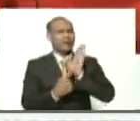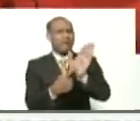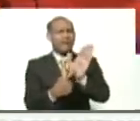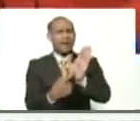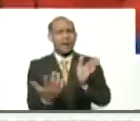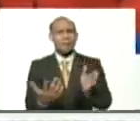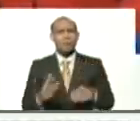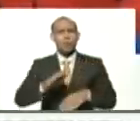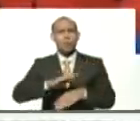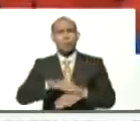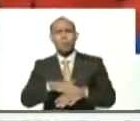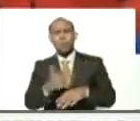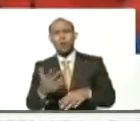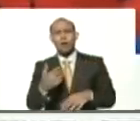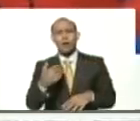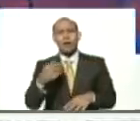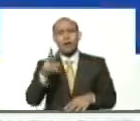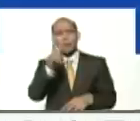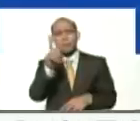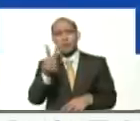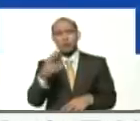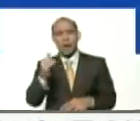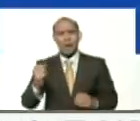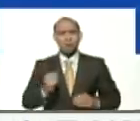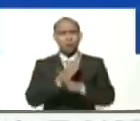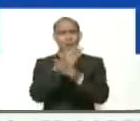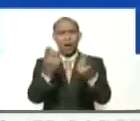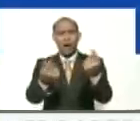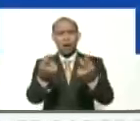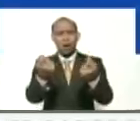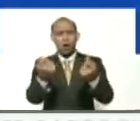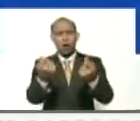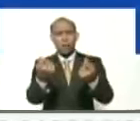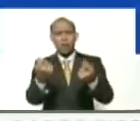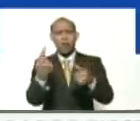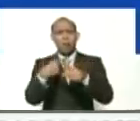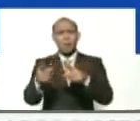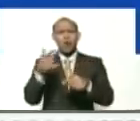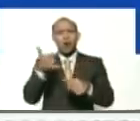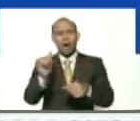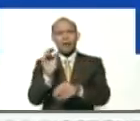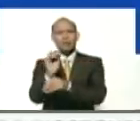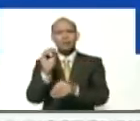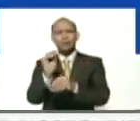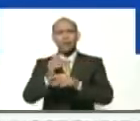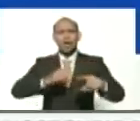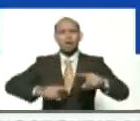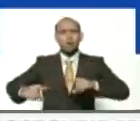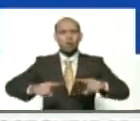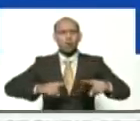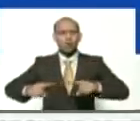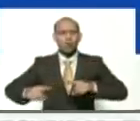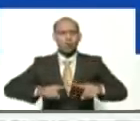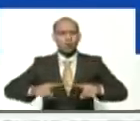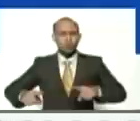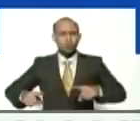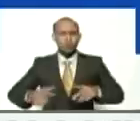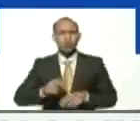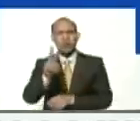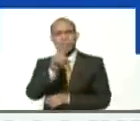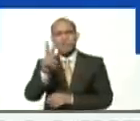país víctima de un bloqueo criminal salvaje inhumano que nosotros podamos decir venezuela